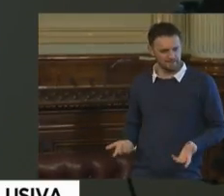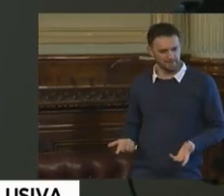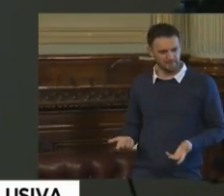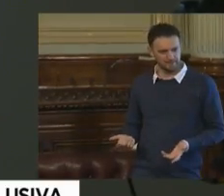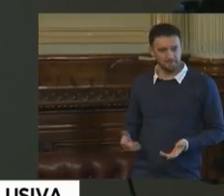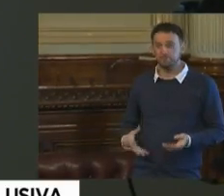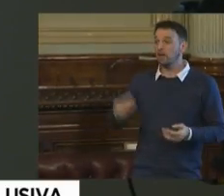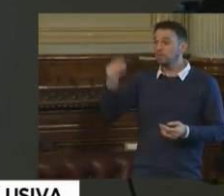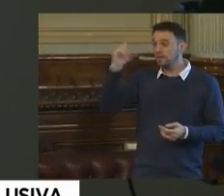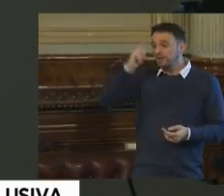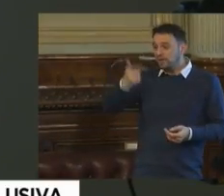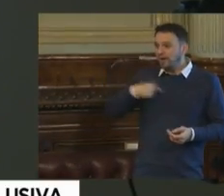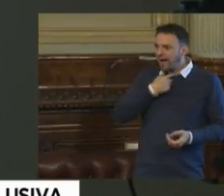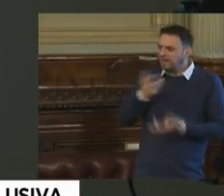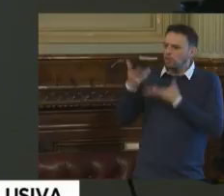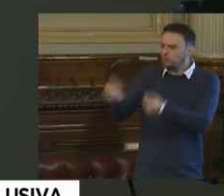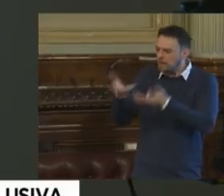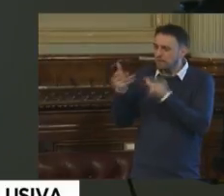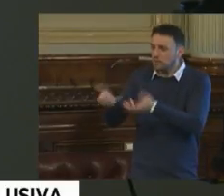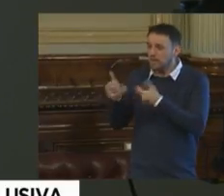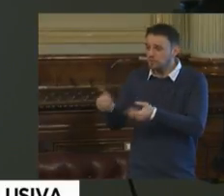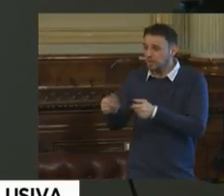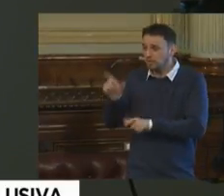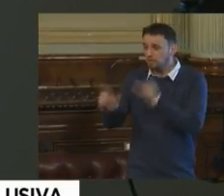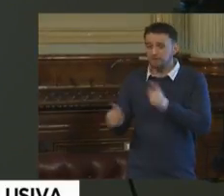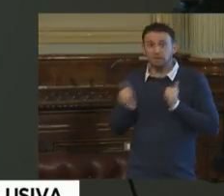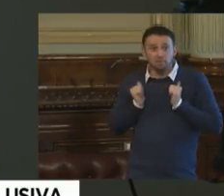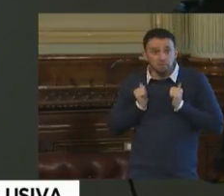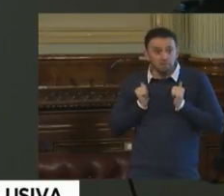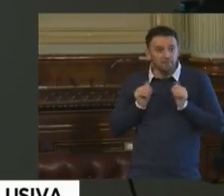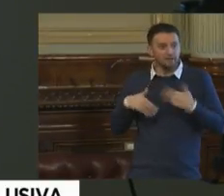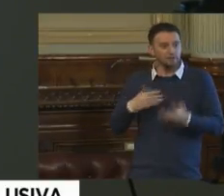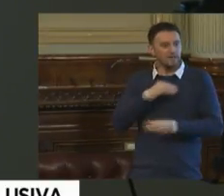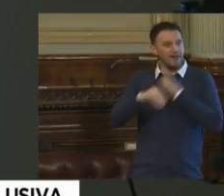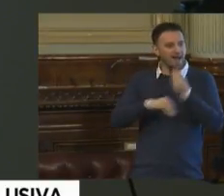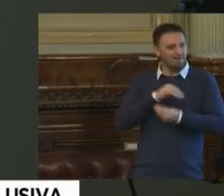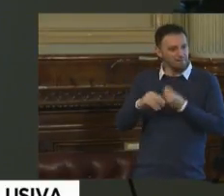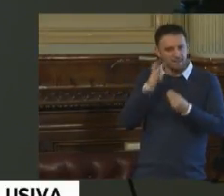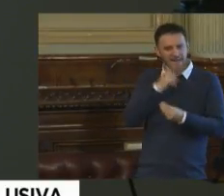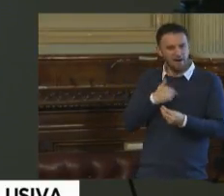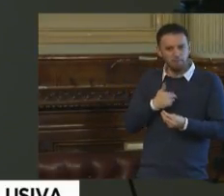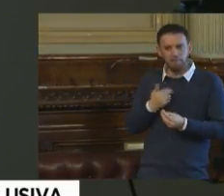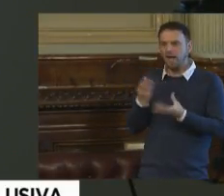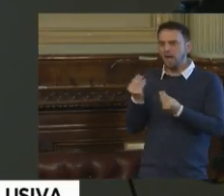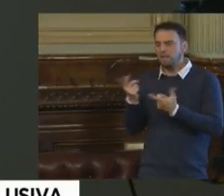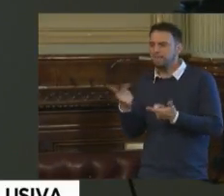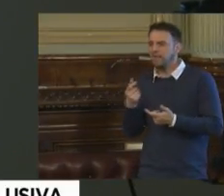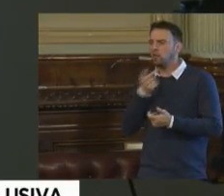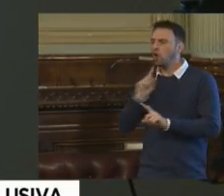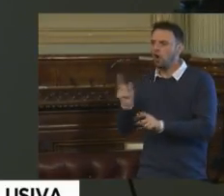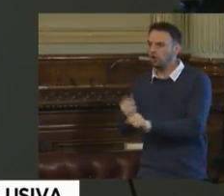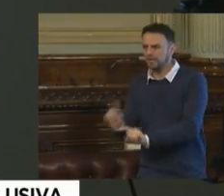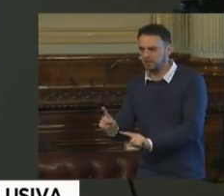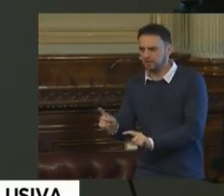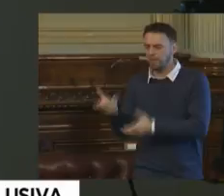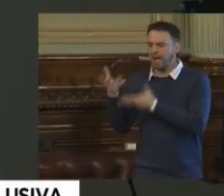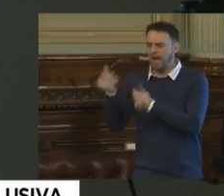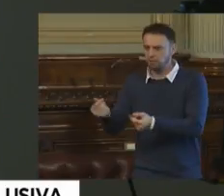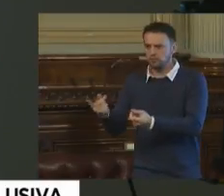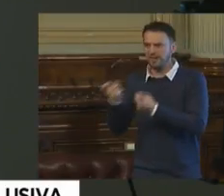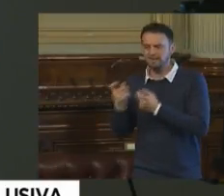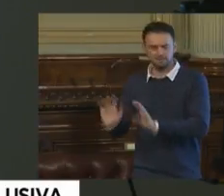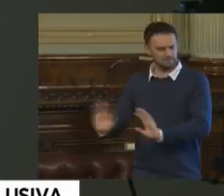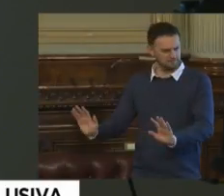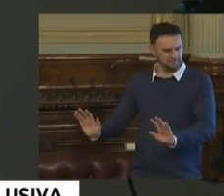con la mejor intención del mundo y esto es un tema sobre todo con las familias muchas veces con la mejor intención del mundo sobre proteger limitamos e